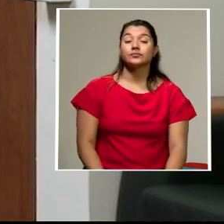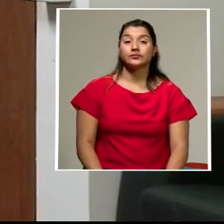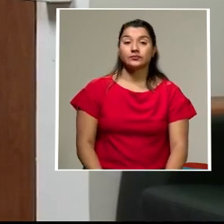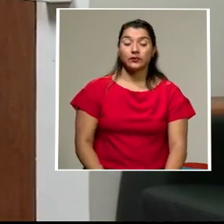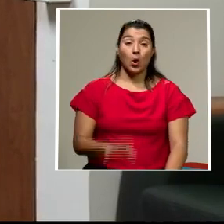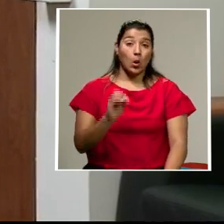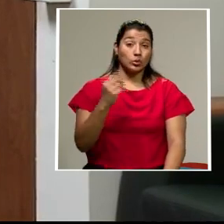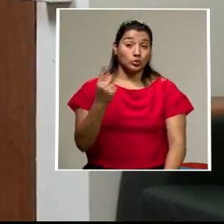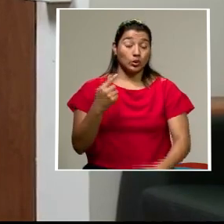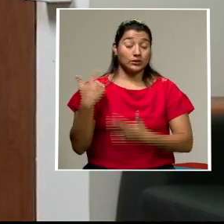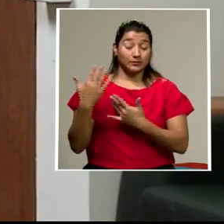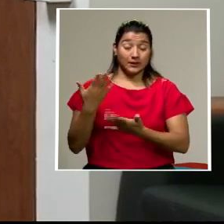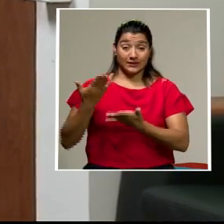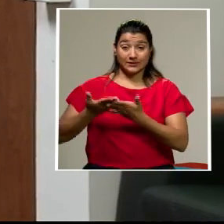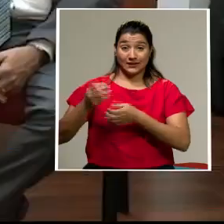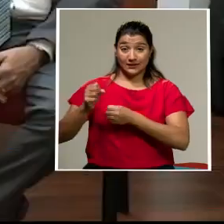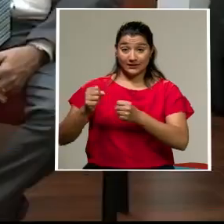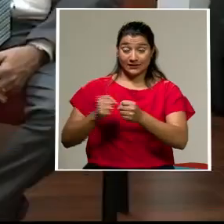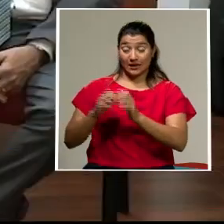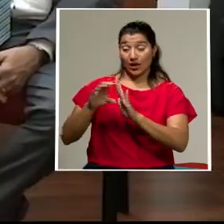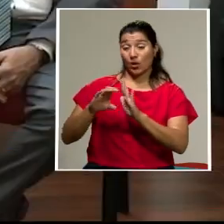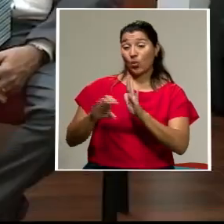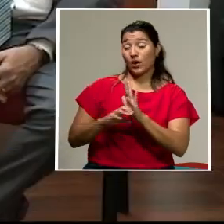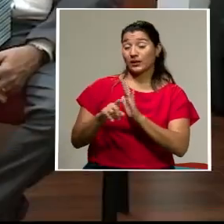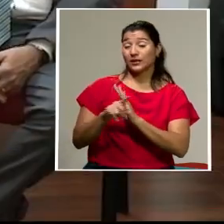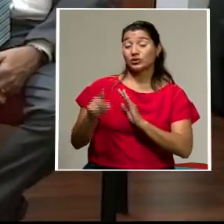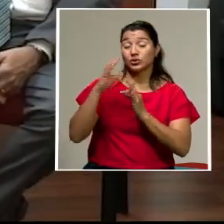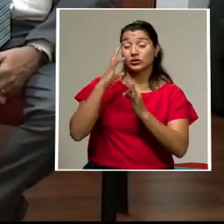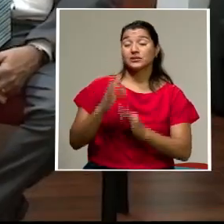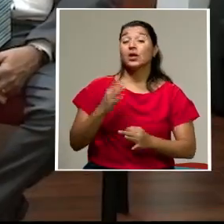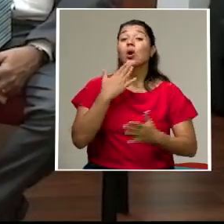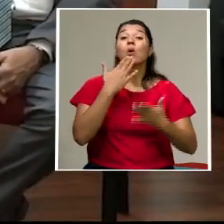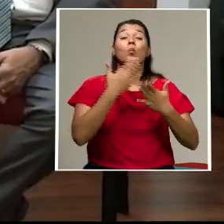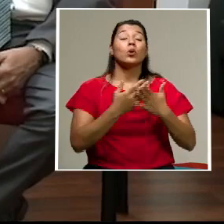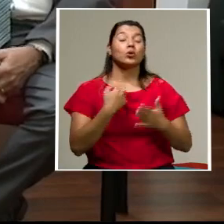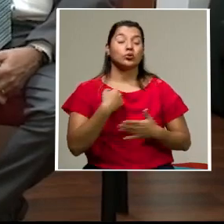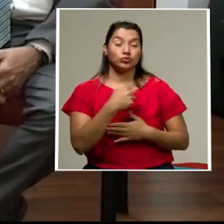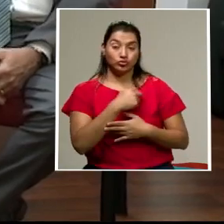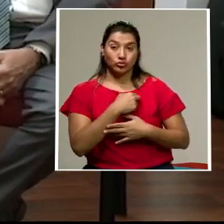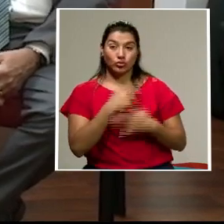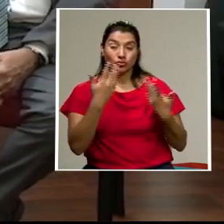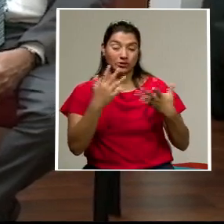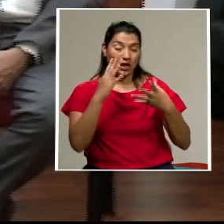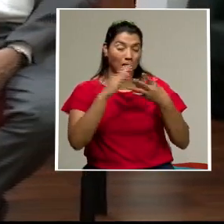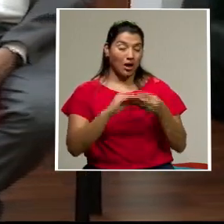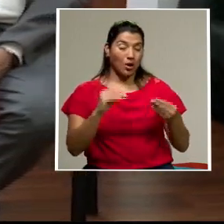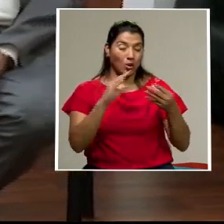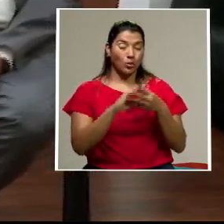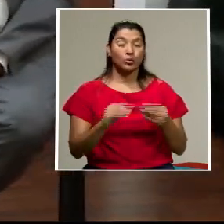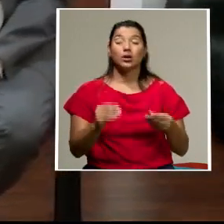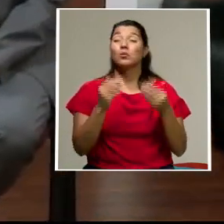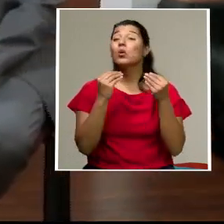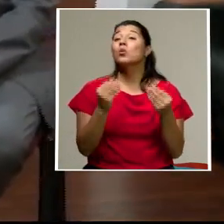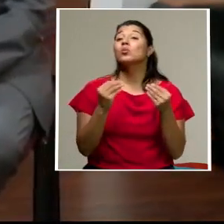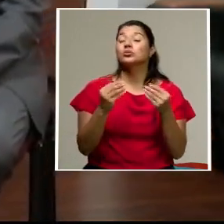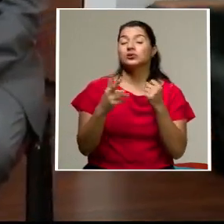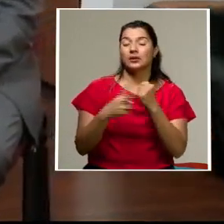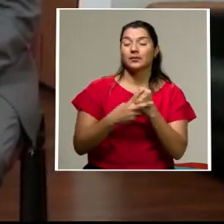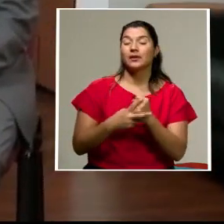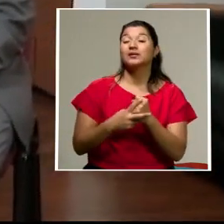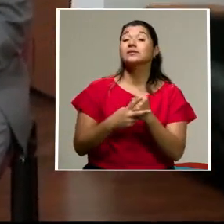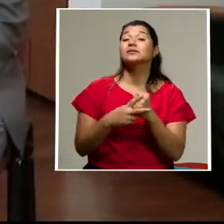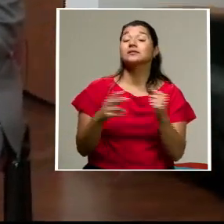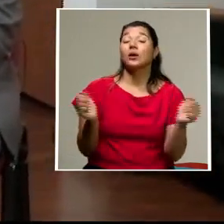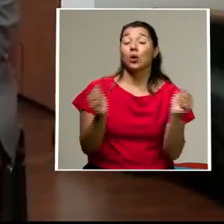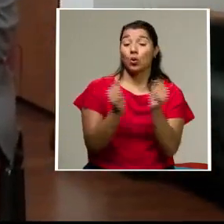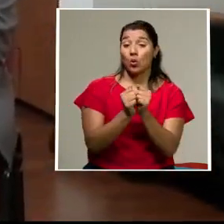sala constitucional y que se decida ahí el tema. Bueno, nosotros hemos contado insistentemente y de manera muy decidida con el